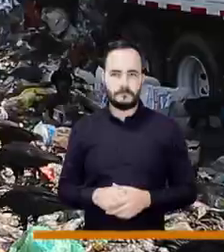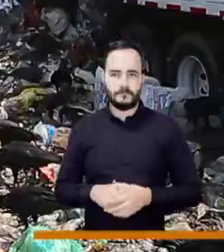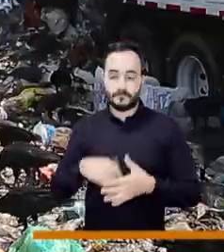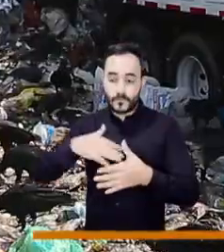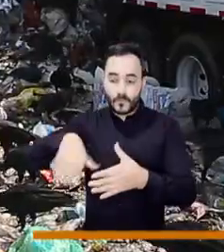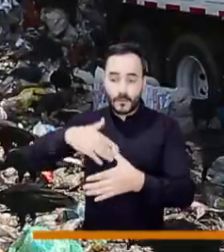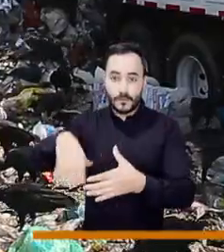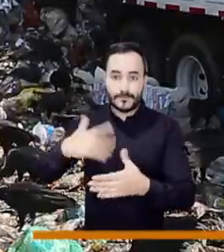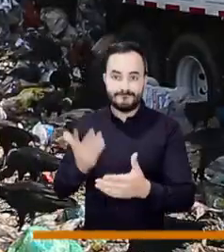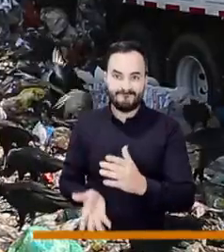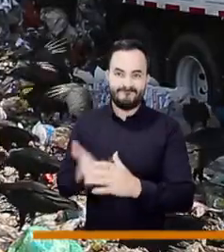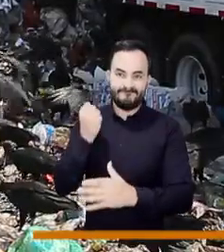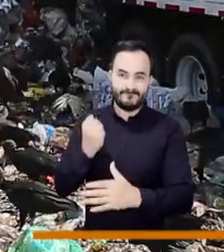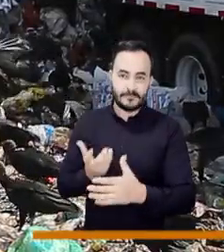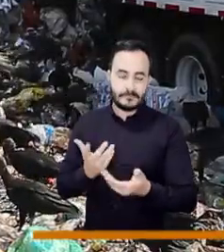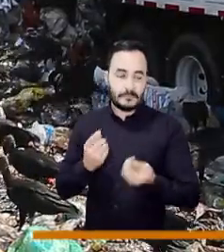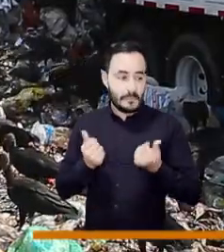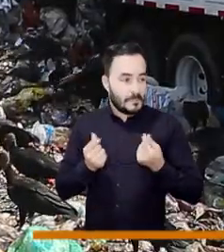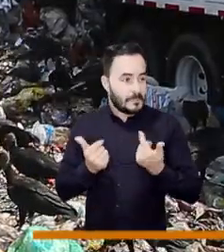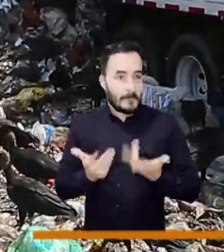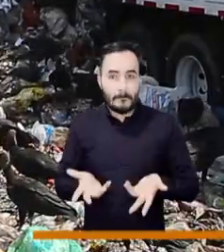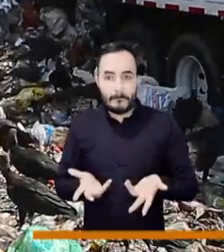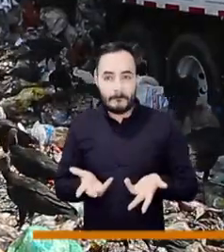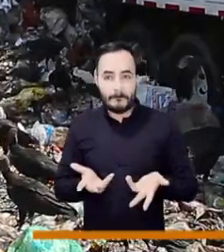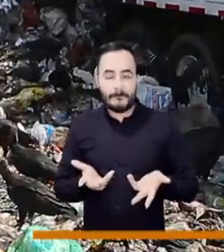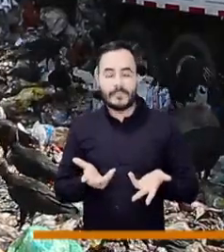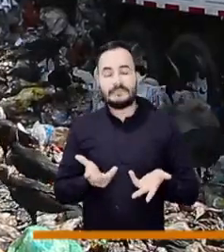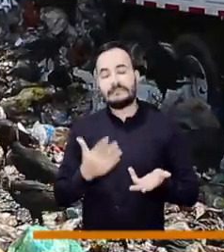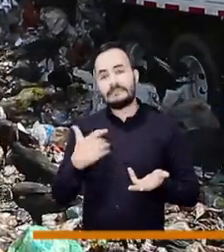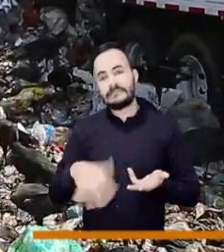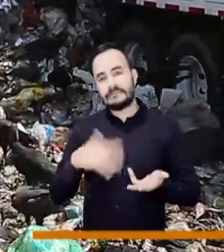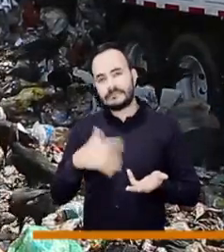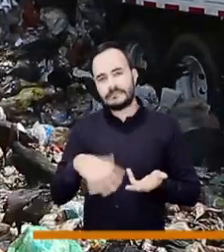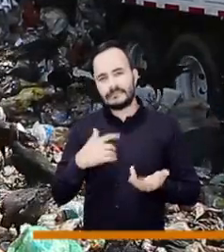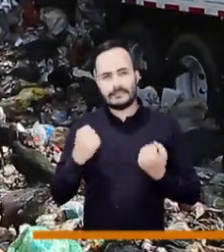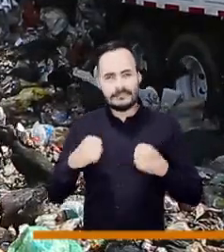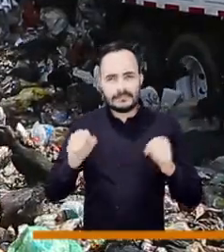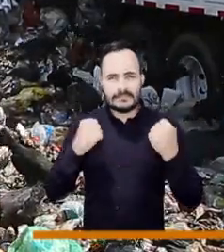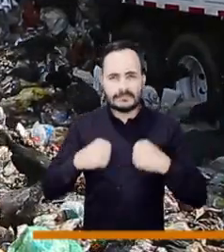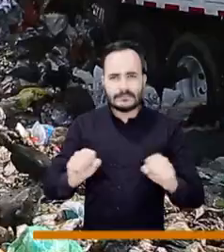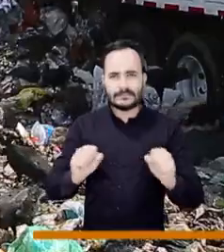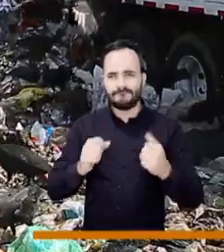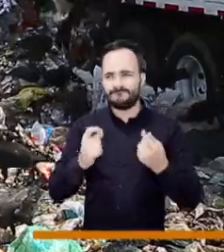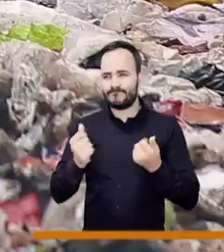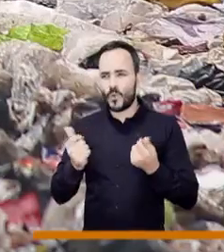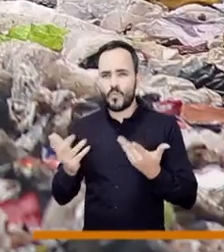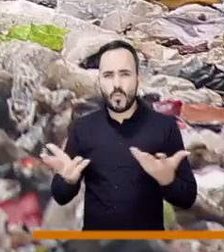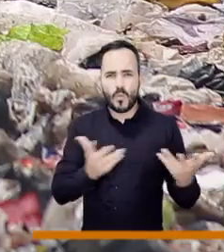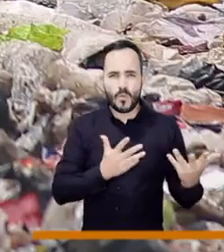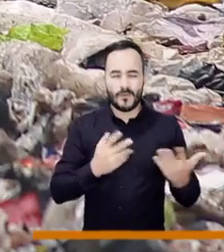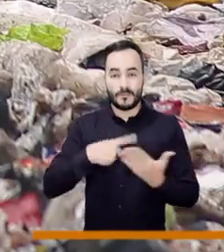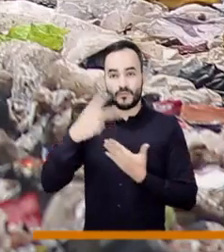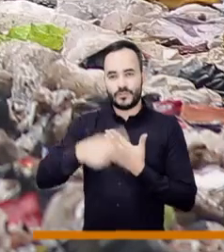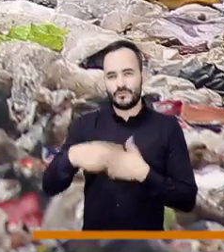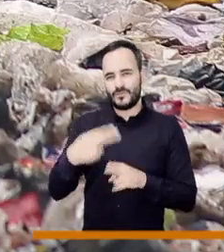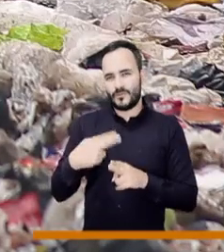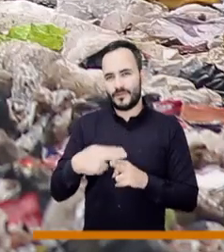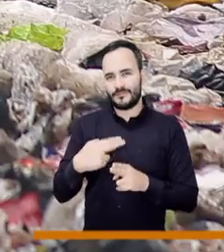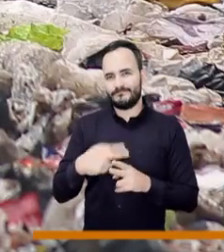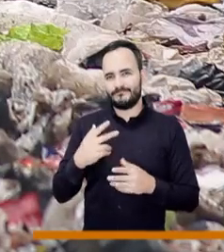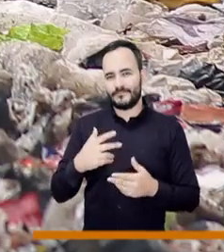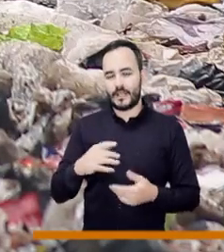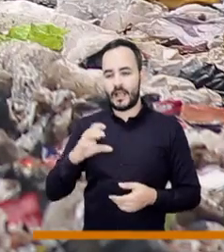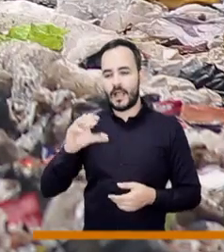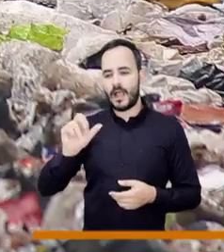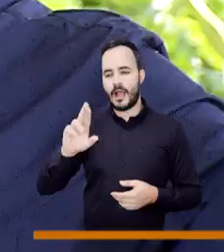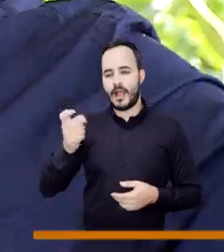hueco inmenso, de que no está el dinero, se ponen a hacer un embeleco de un proyecto que se llama el cargue lateral,